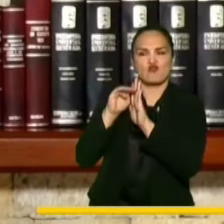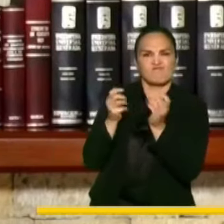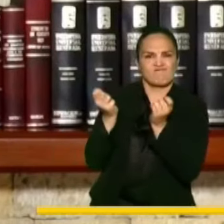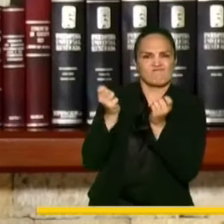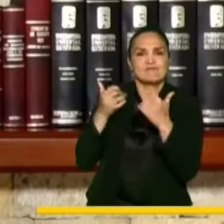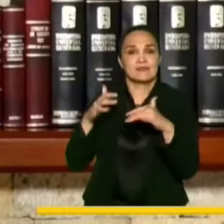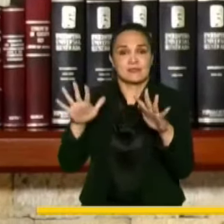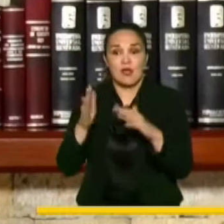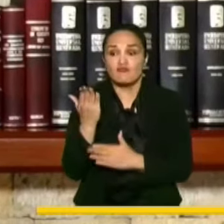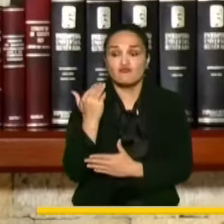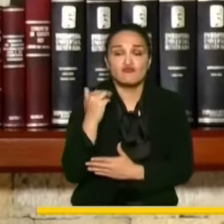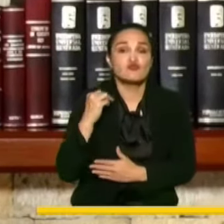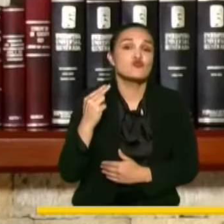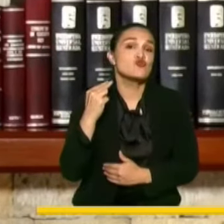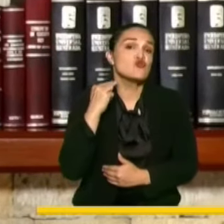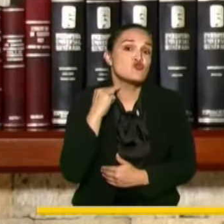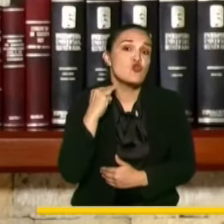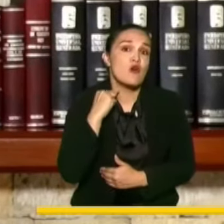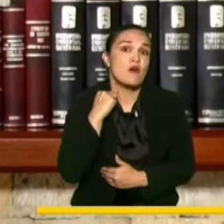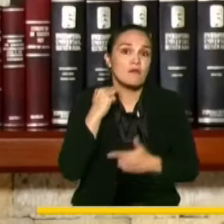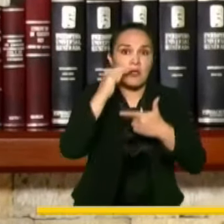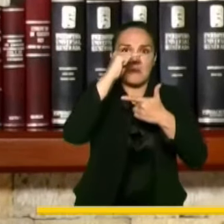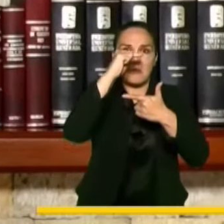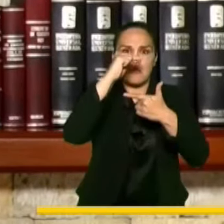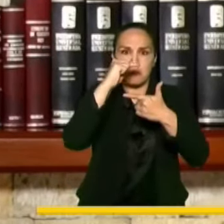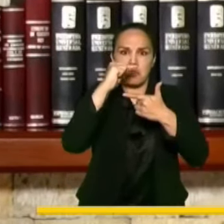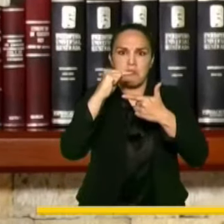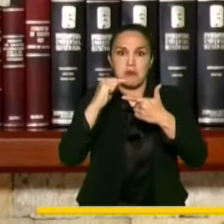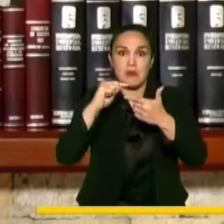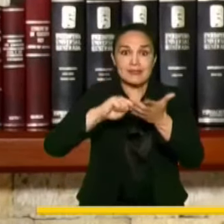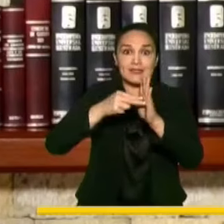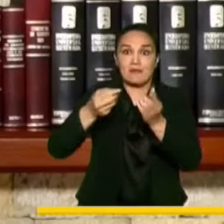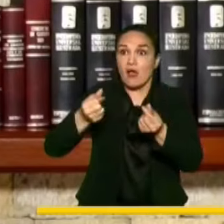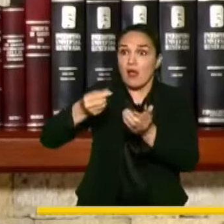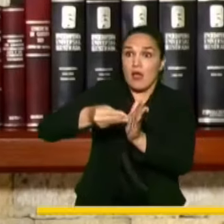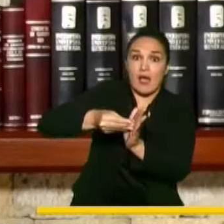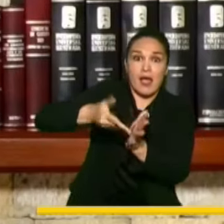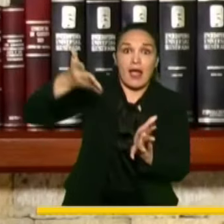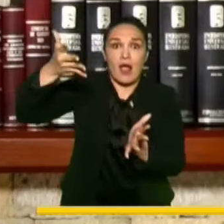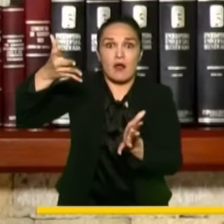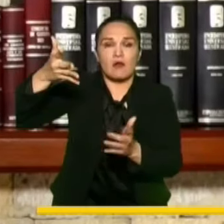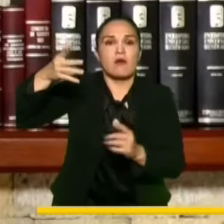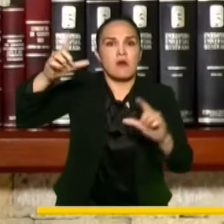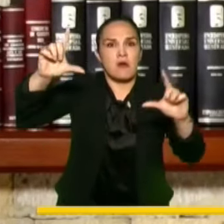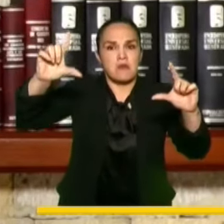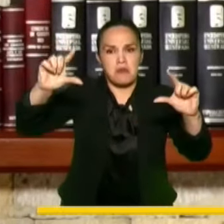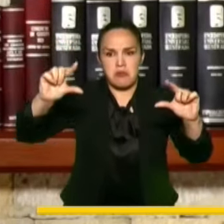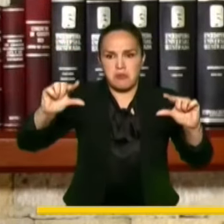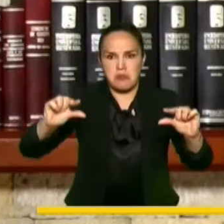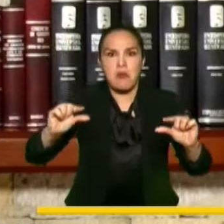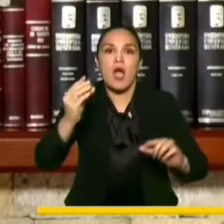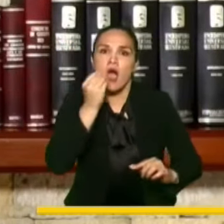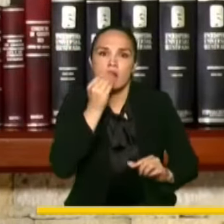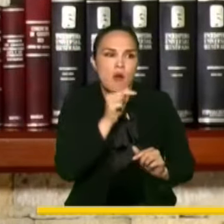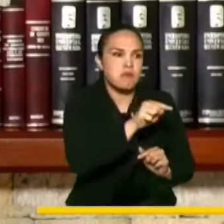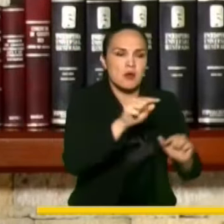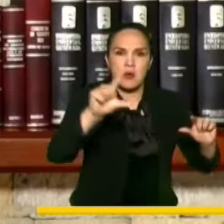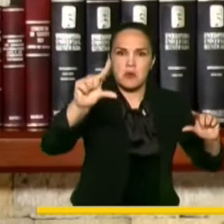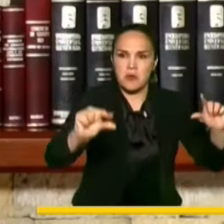noviembre tuvo un crecimiento negativo de sus precios, es decir, los precios de los alimentos bajaron